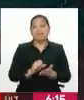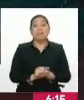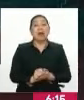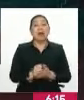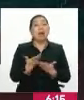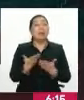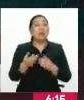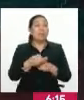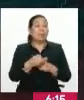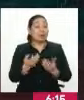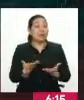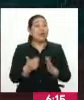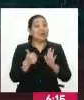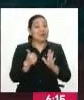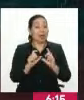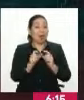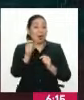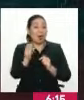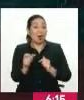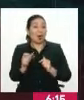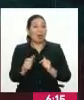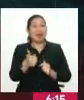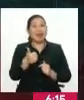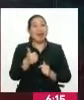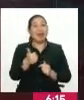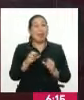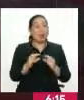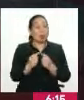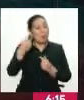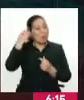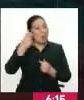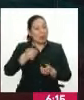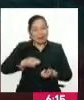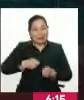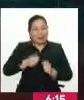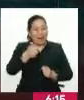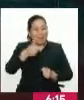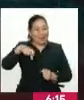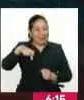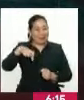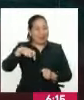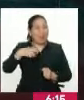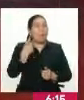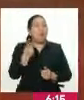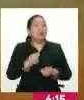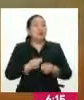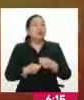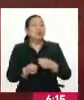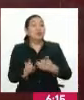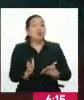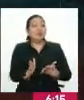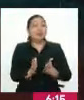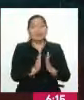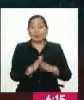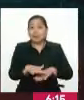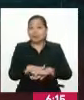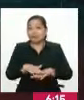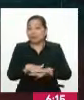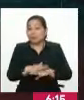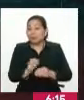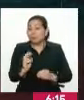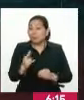el interior del país de 6 congresistas de Acción Popular investigados por la Fiscalía por el presunto delito de